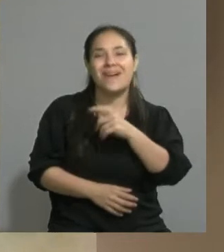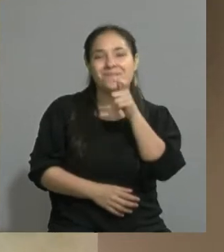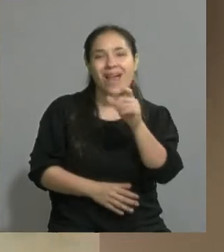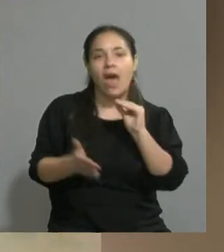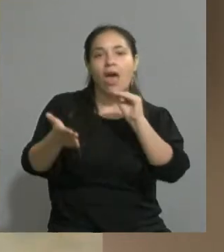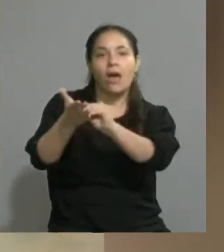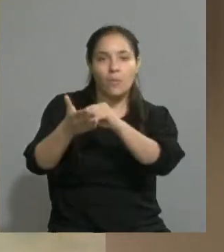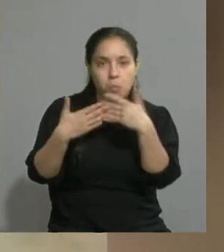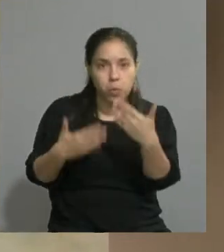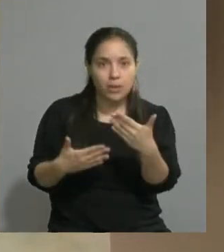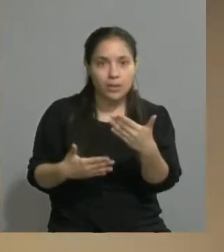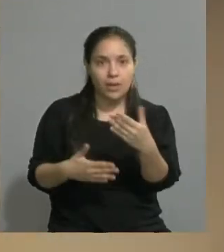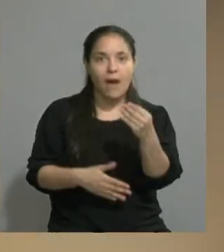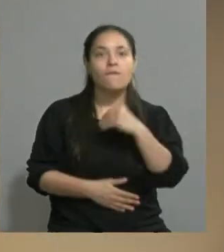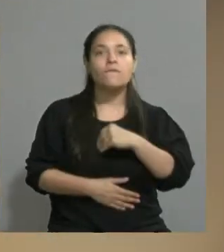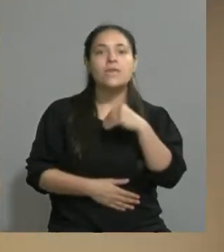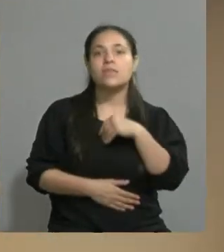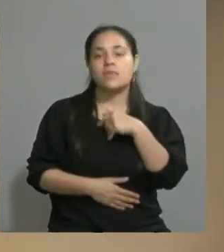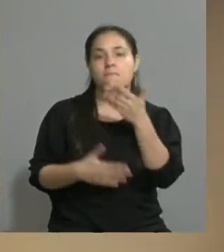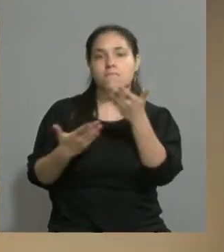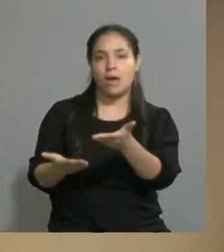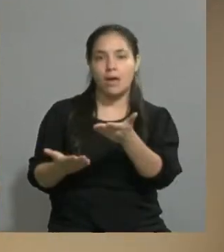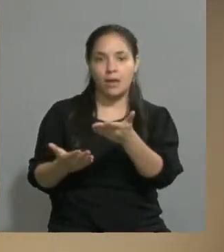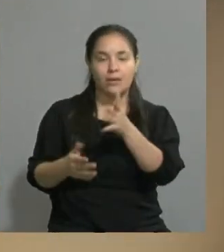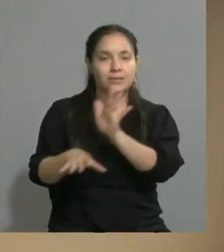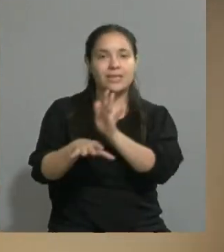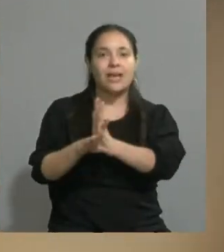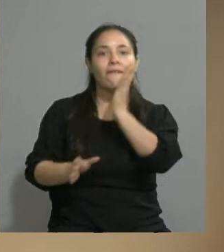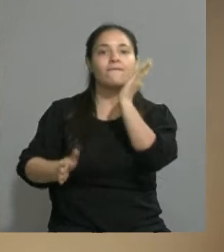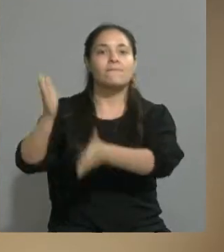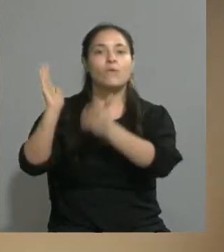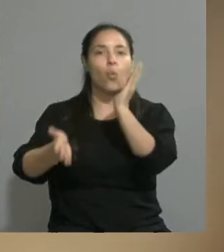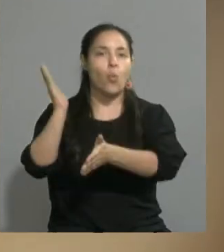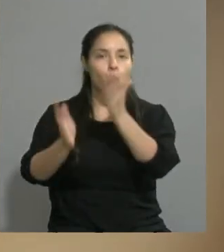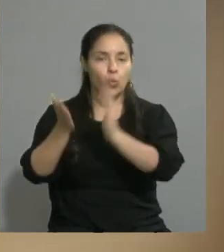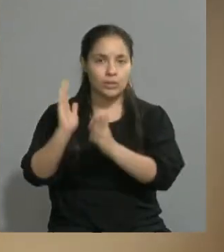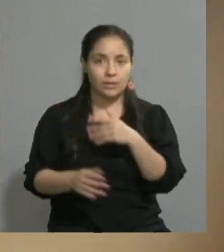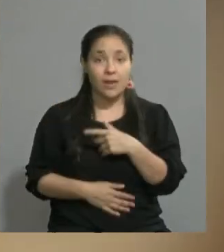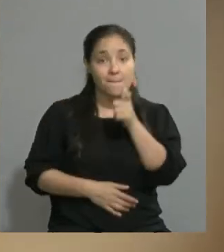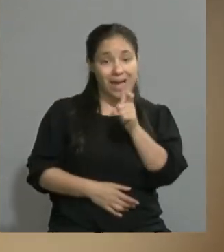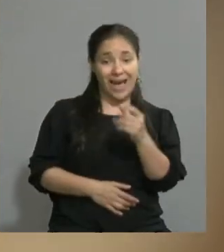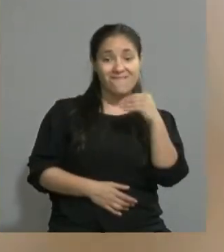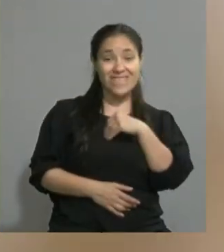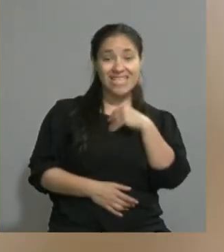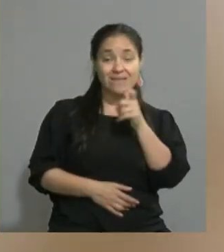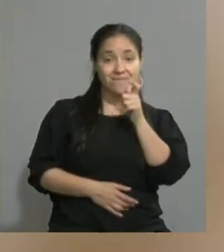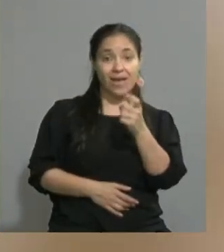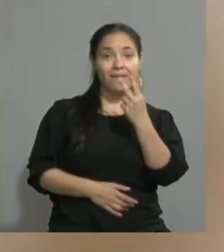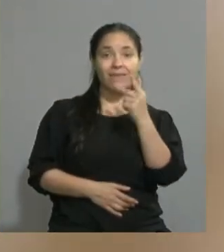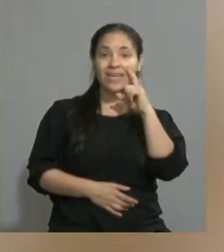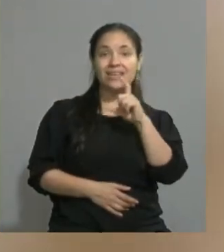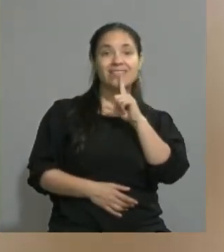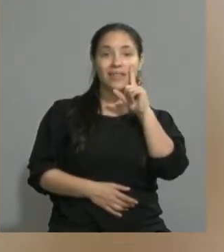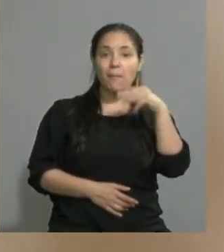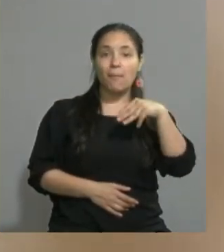los actos, el que hiciere víctima de actos de crueldad. Esa palabra, inocente,